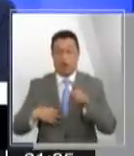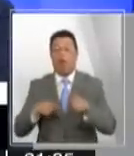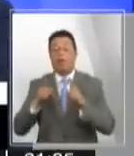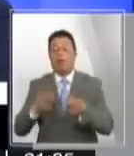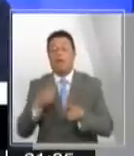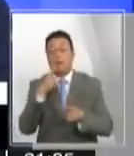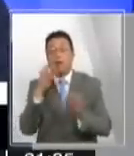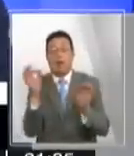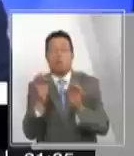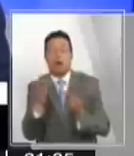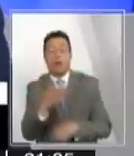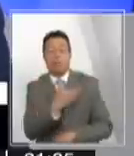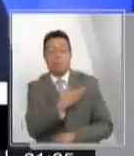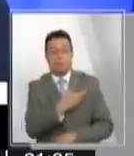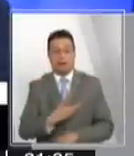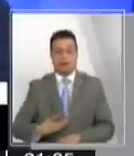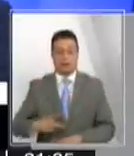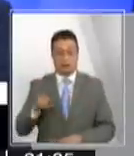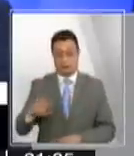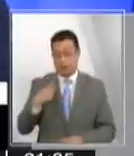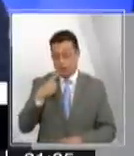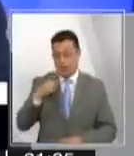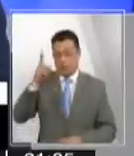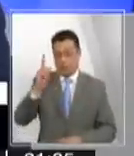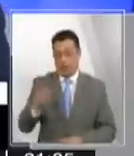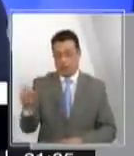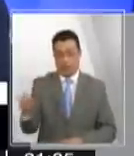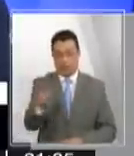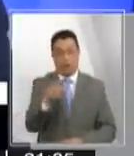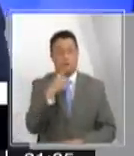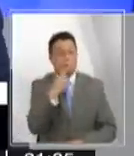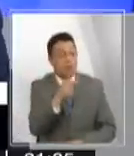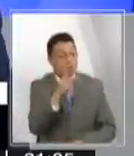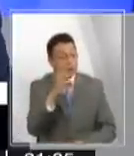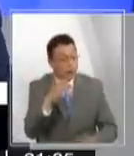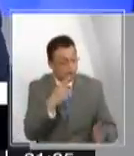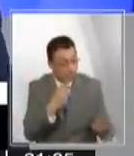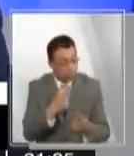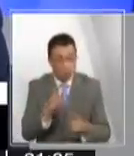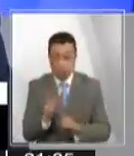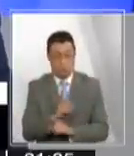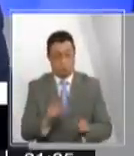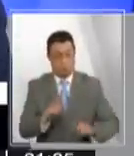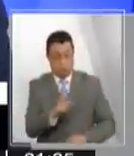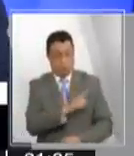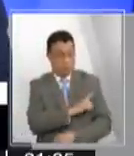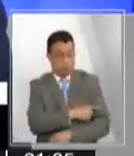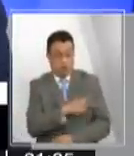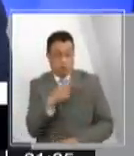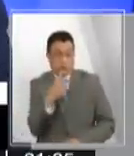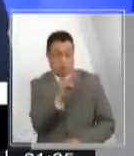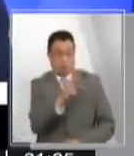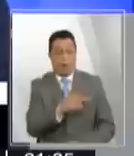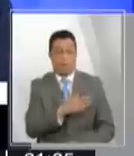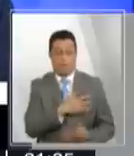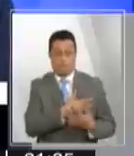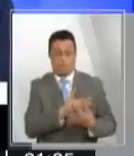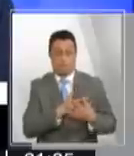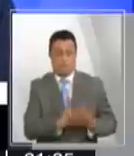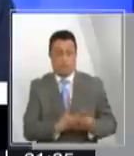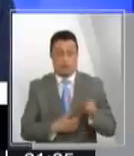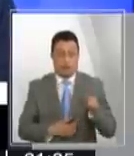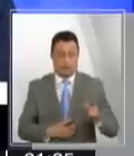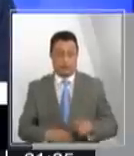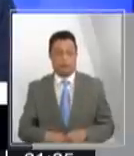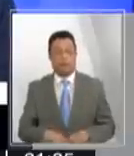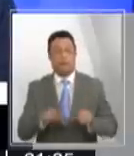presidenta. Ella lo nombró ministro del Interior, no le preguntó a la democracia cristiana, no tenía por qué preguntarle, no me hago cargo. Pero el